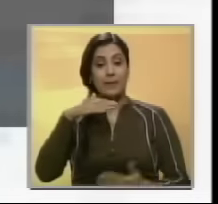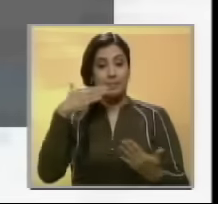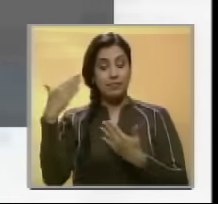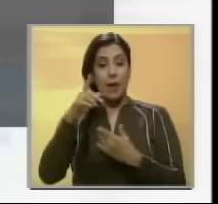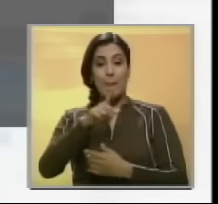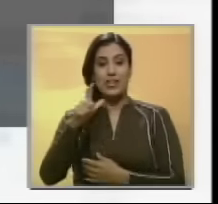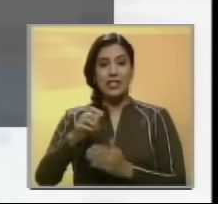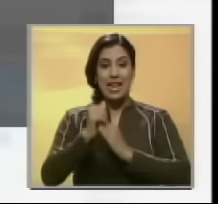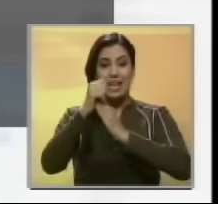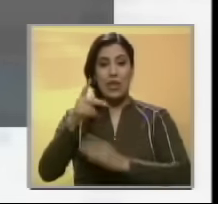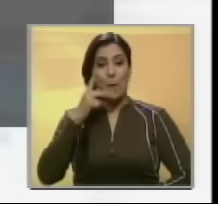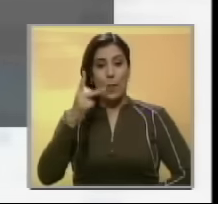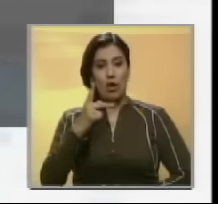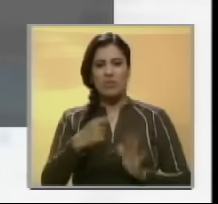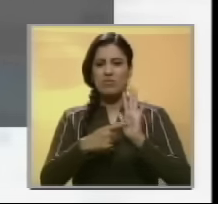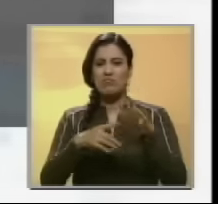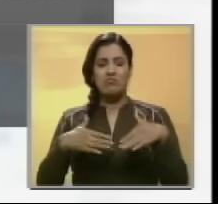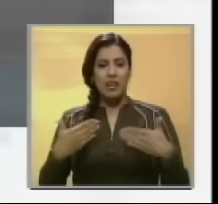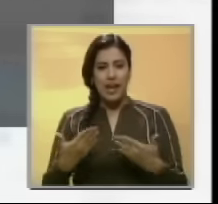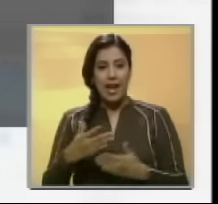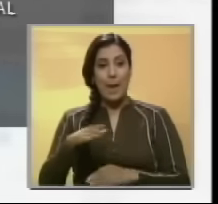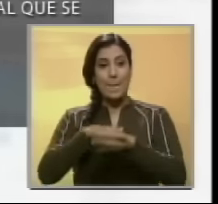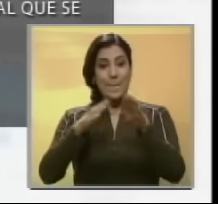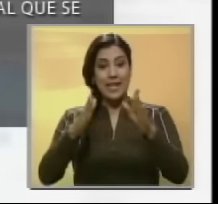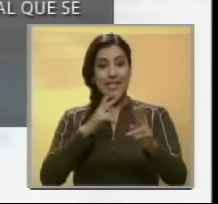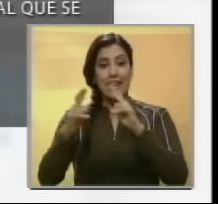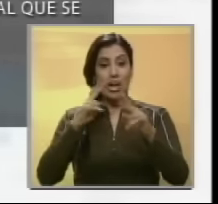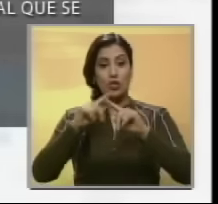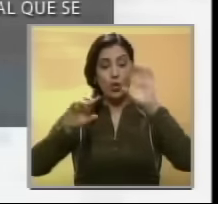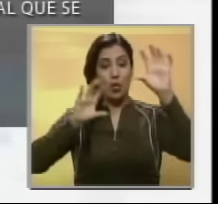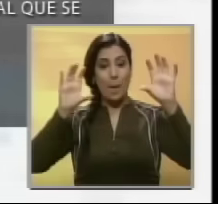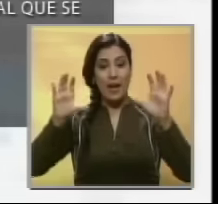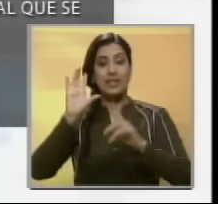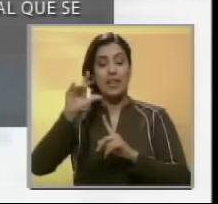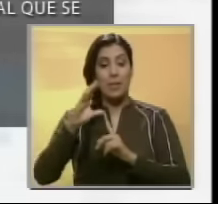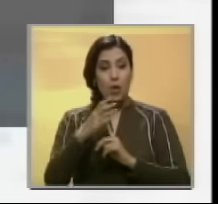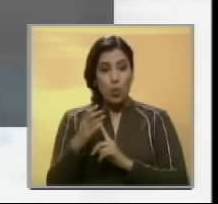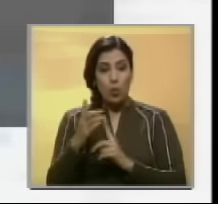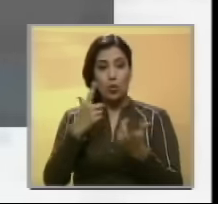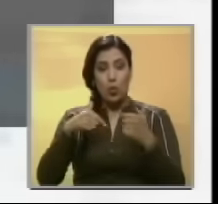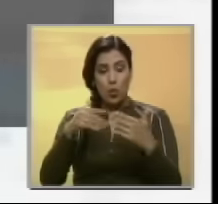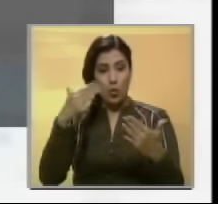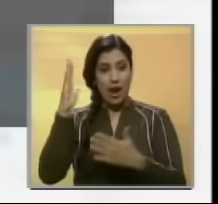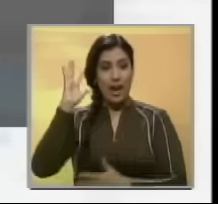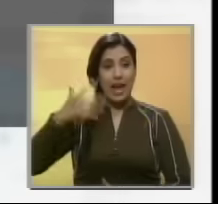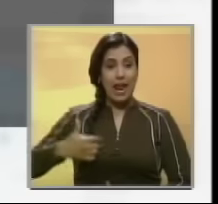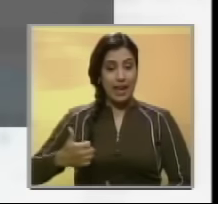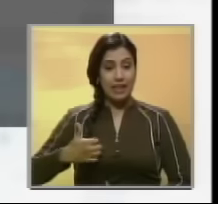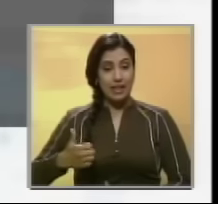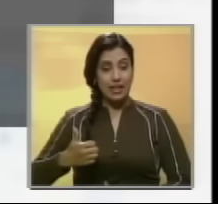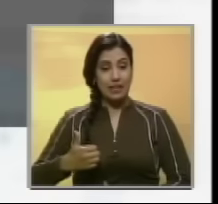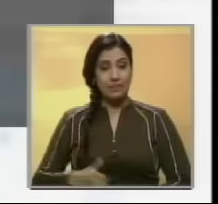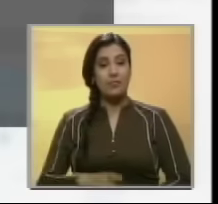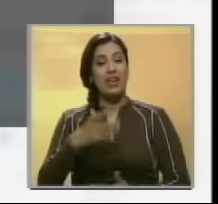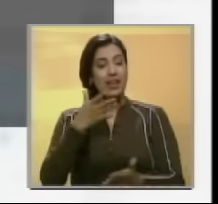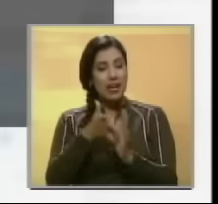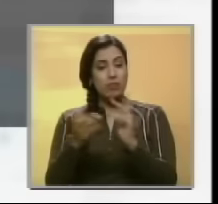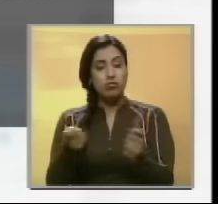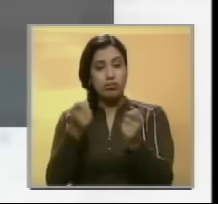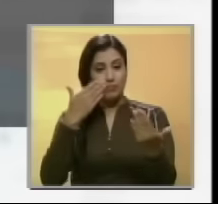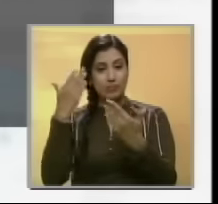reacciones de líderes políticos destaca la de la ministra de relaciones exteriores y culto de Argentina Susana malcorra quien